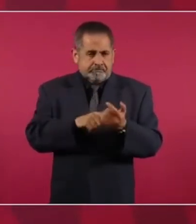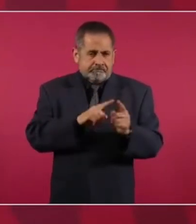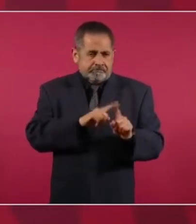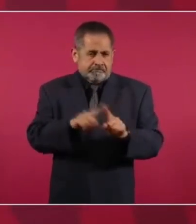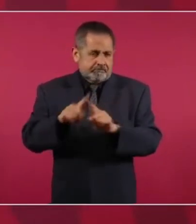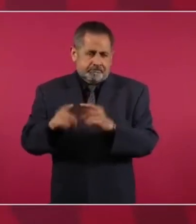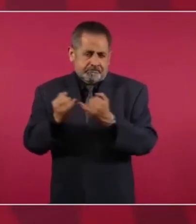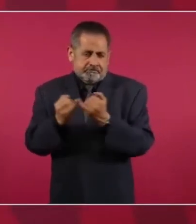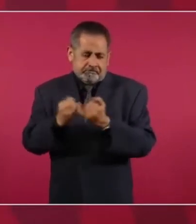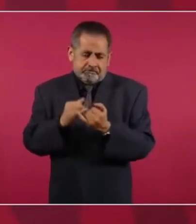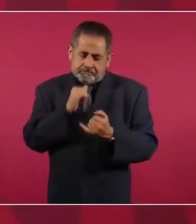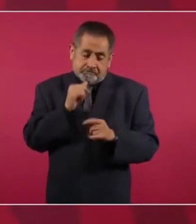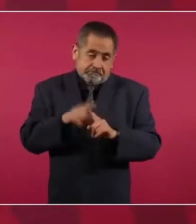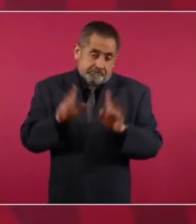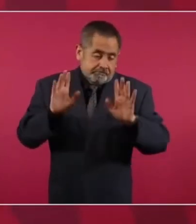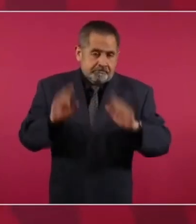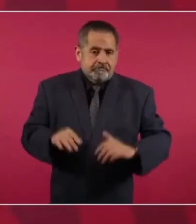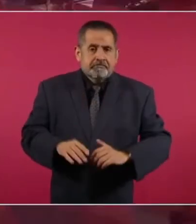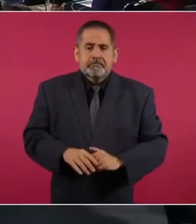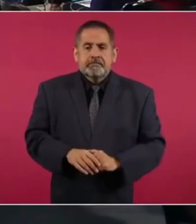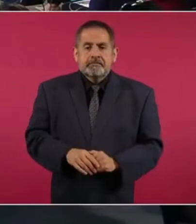casos.